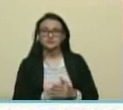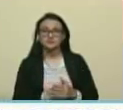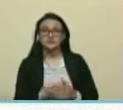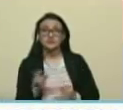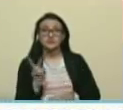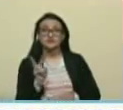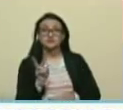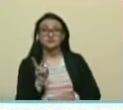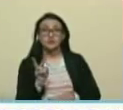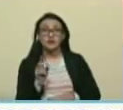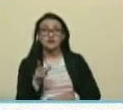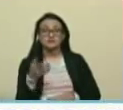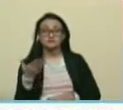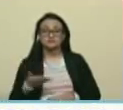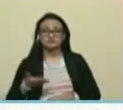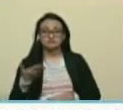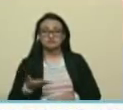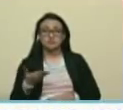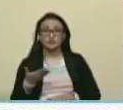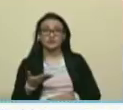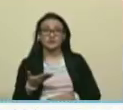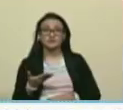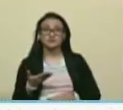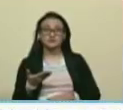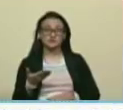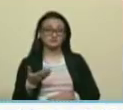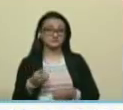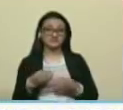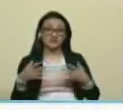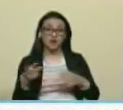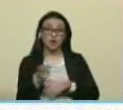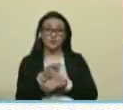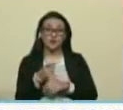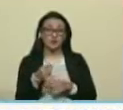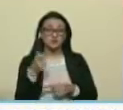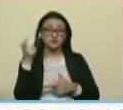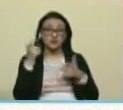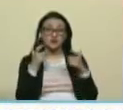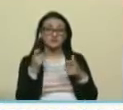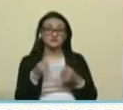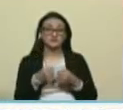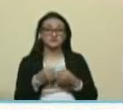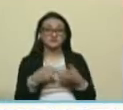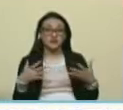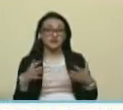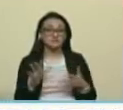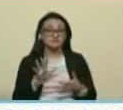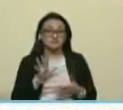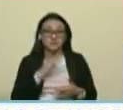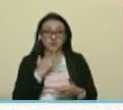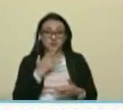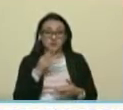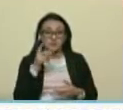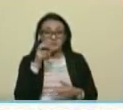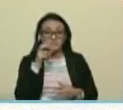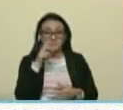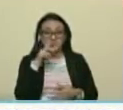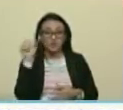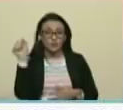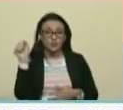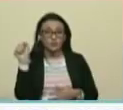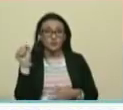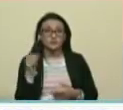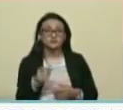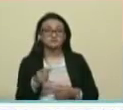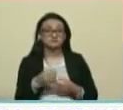Venezuela jugó un papel determinante sin el gobierno de Hugo Chávez, sin la actuación de Nicolás Maduro como canciller, sin el